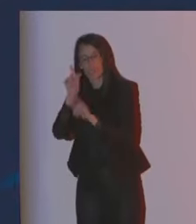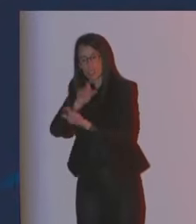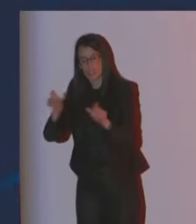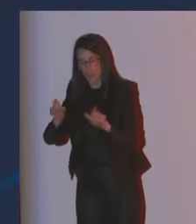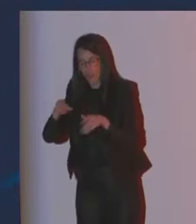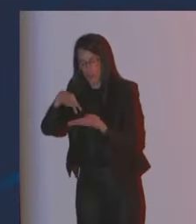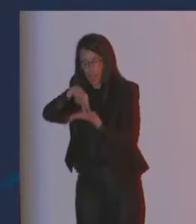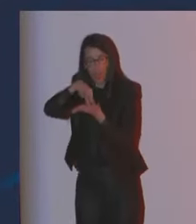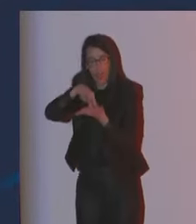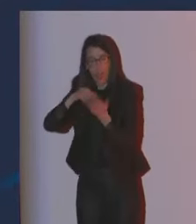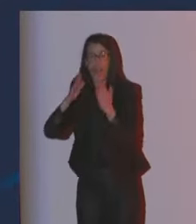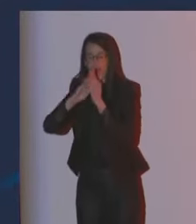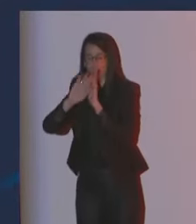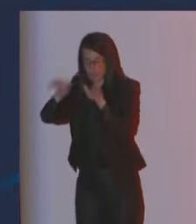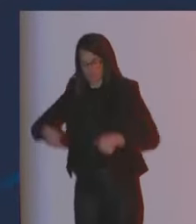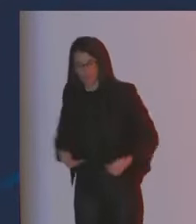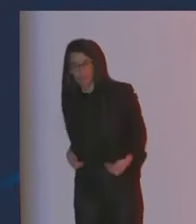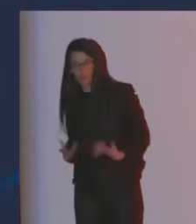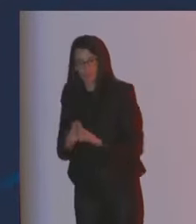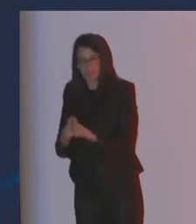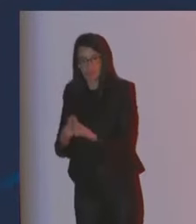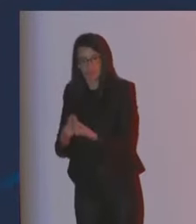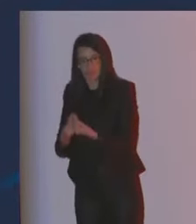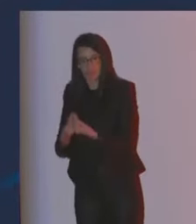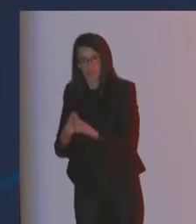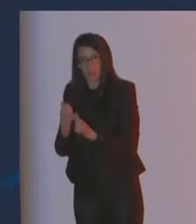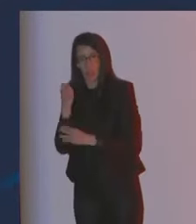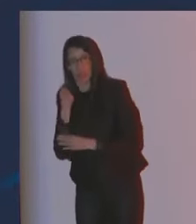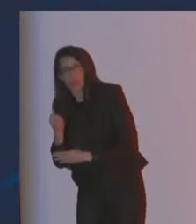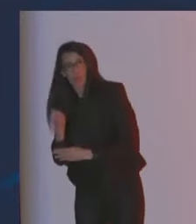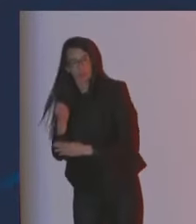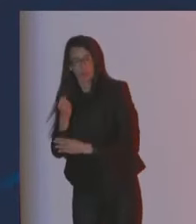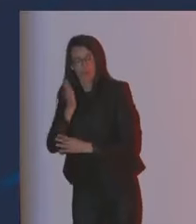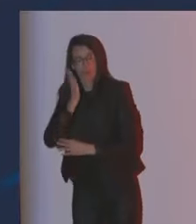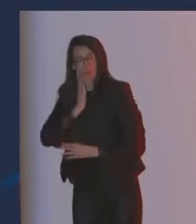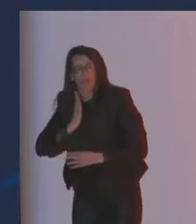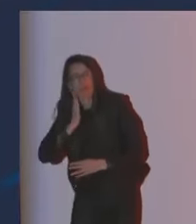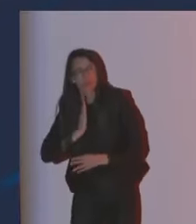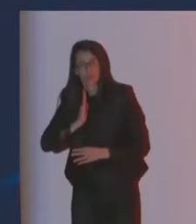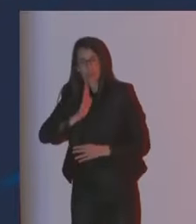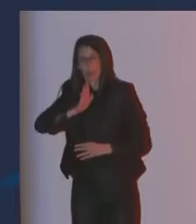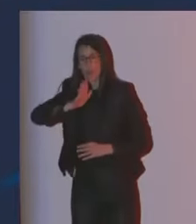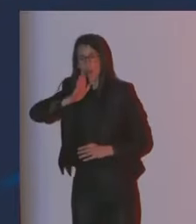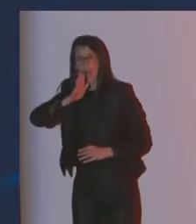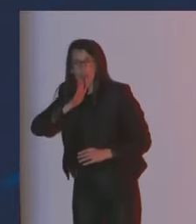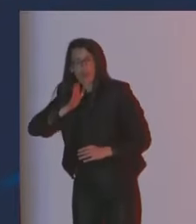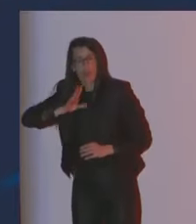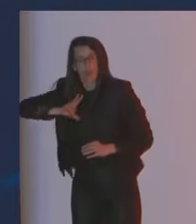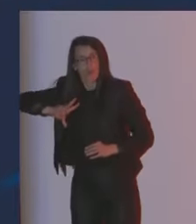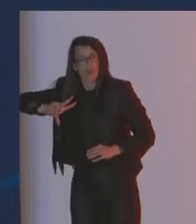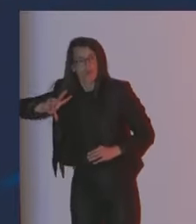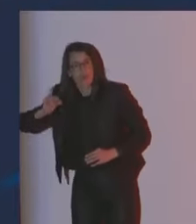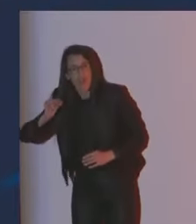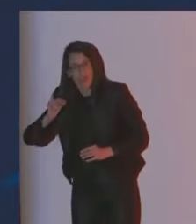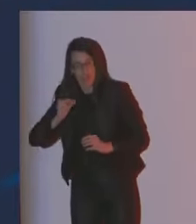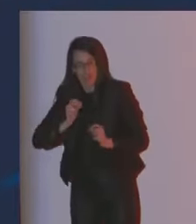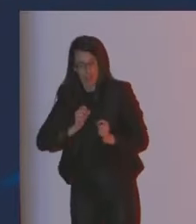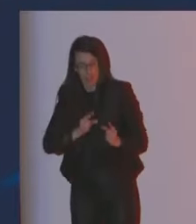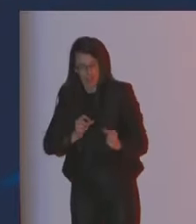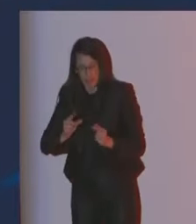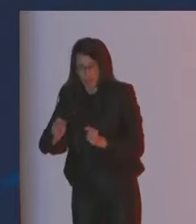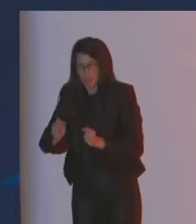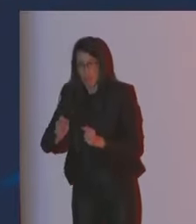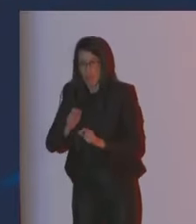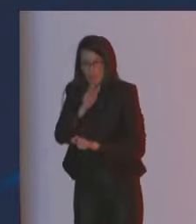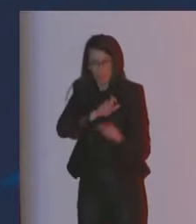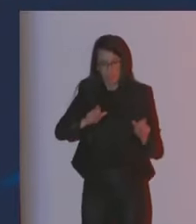perdidos. Hemos sido bastón, abrigo, agua, pan. Hemos escuchado a quienes